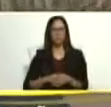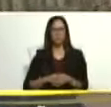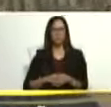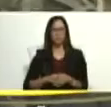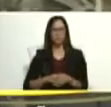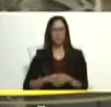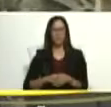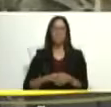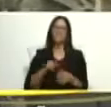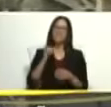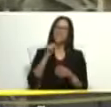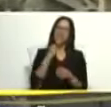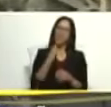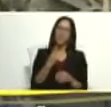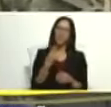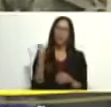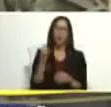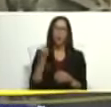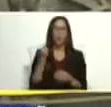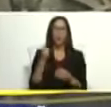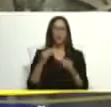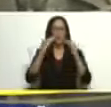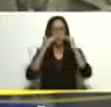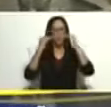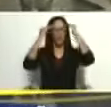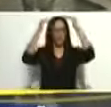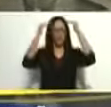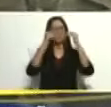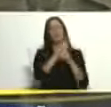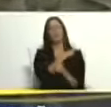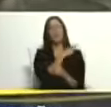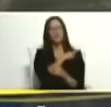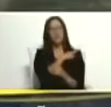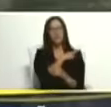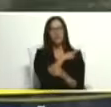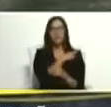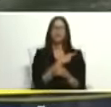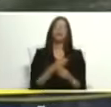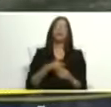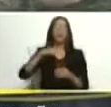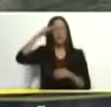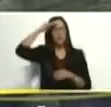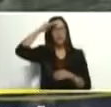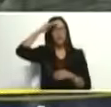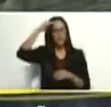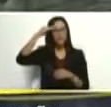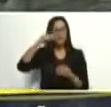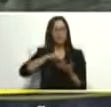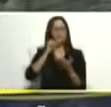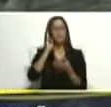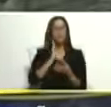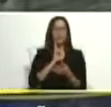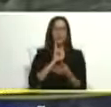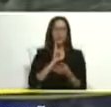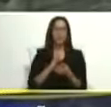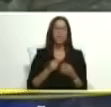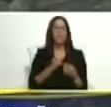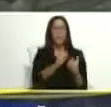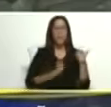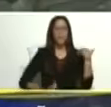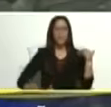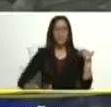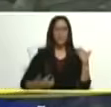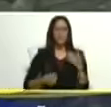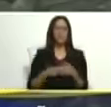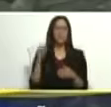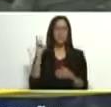Y se los digo porque como comandante en jefe de la Fuerza Armada Nacional Bolivariana y presidente de la República,